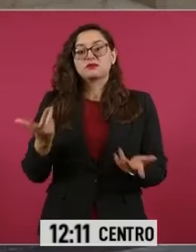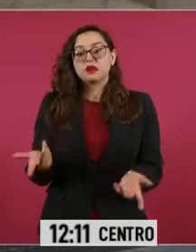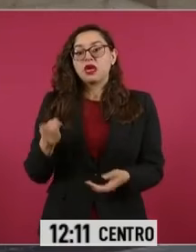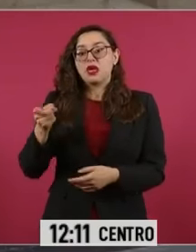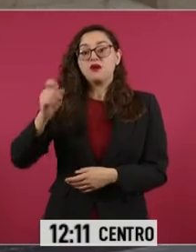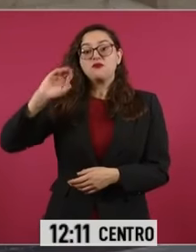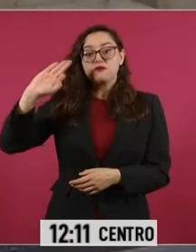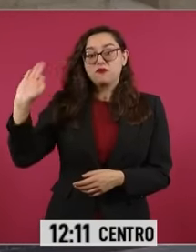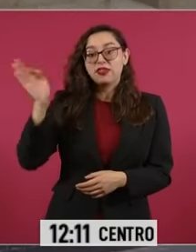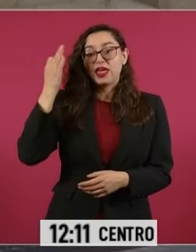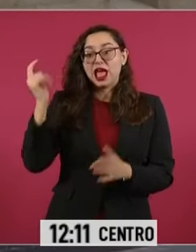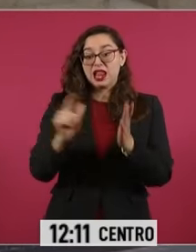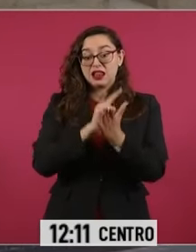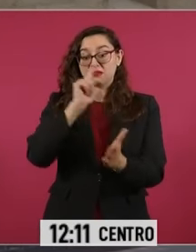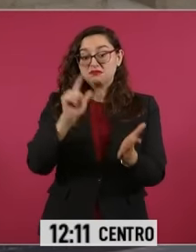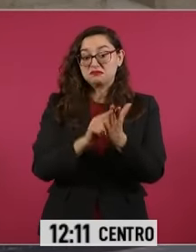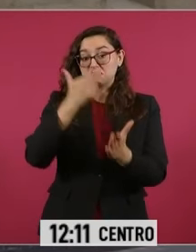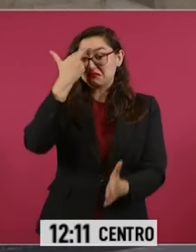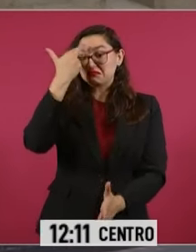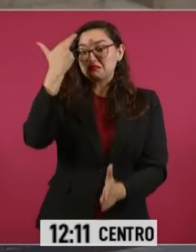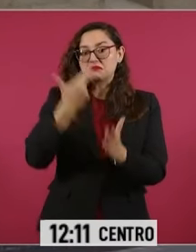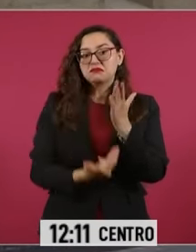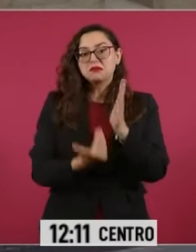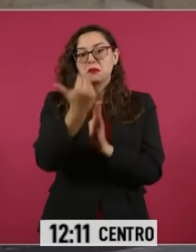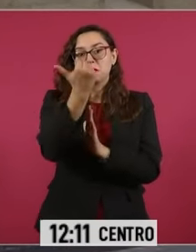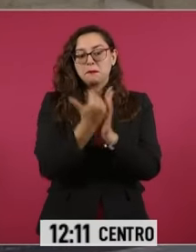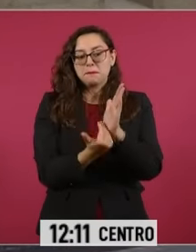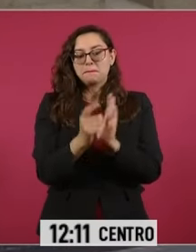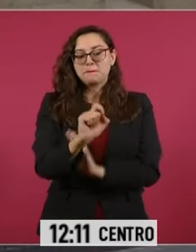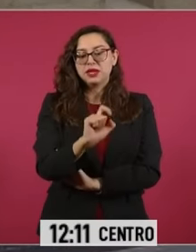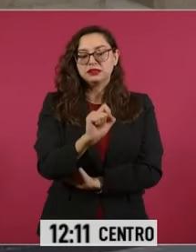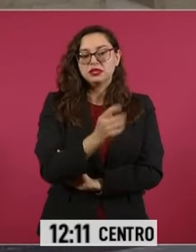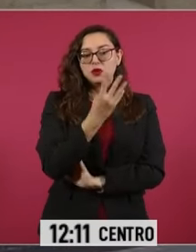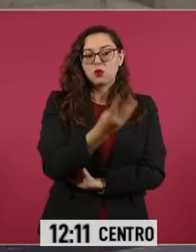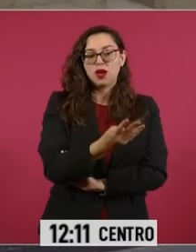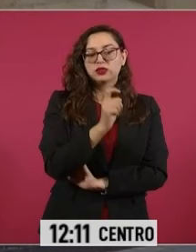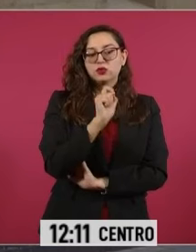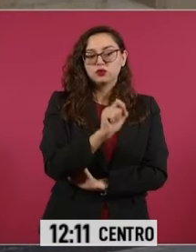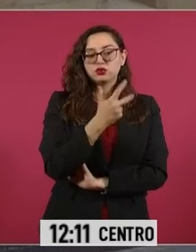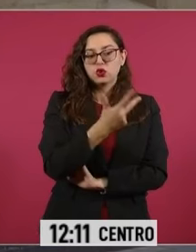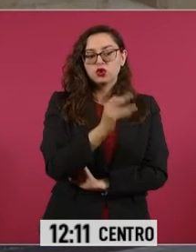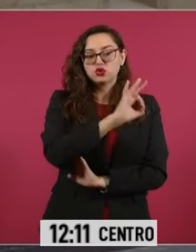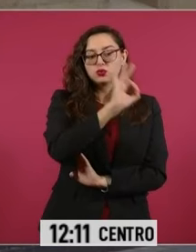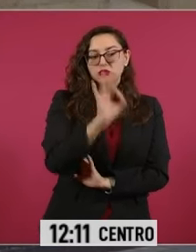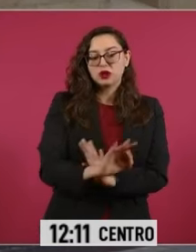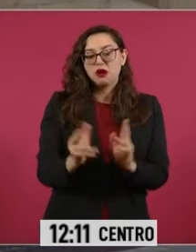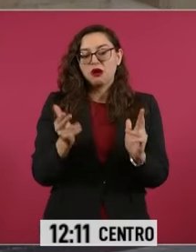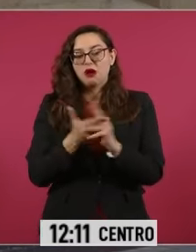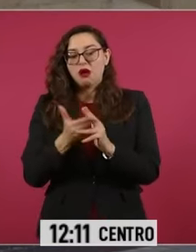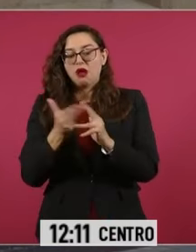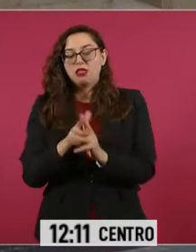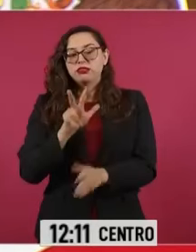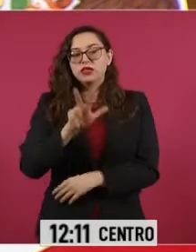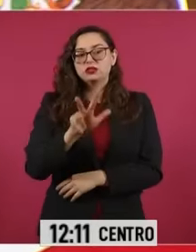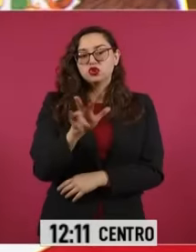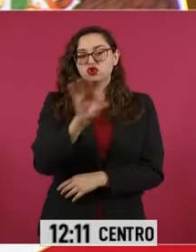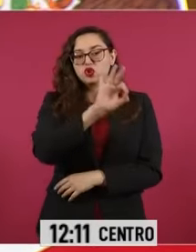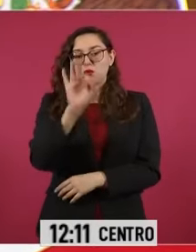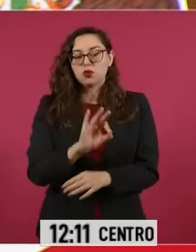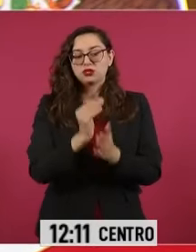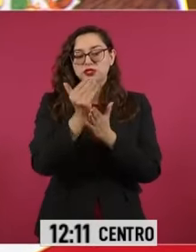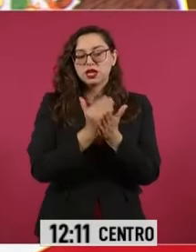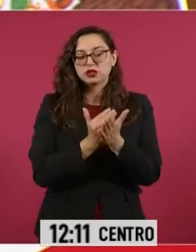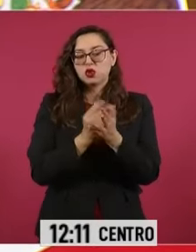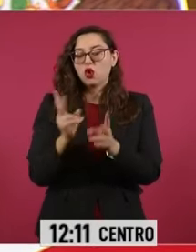fuero federal se han reducido en 24.8%, el homicidio en 18%, el